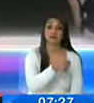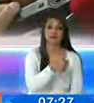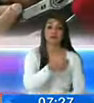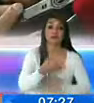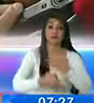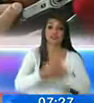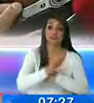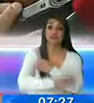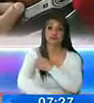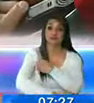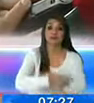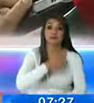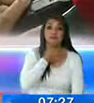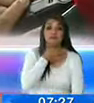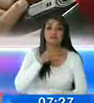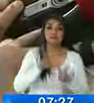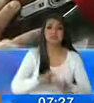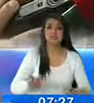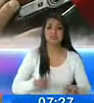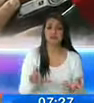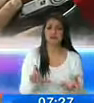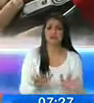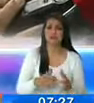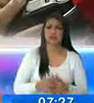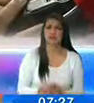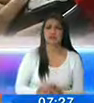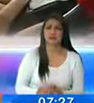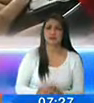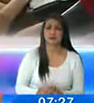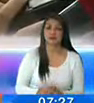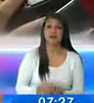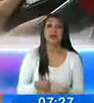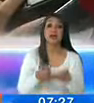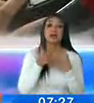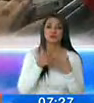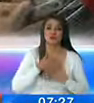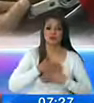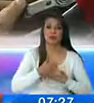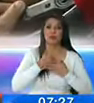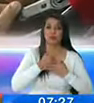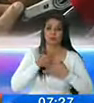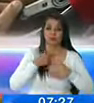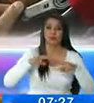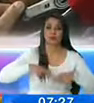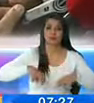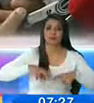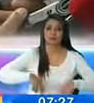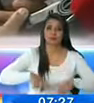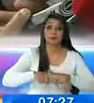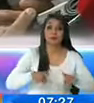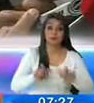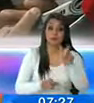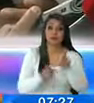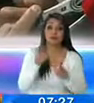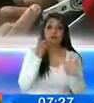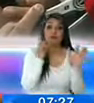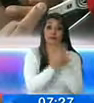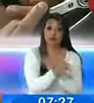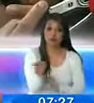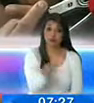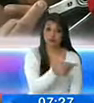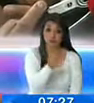justicia. No tengo miedo a la investigación. Doctora, usted... Para mí es garantía que se investigue. Pero también las personas que denuncian,